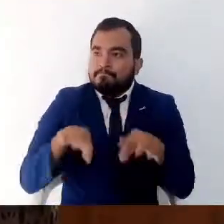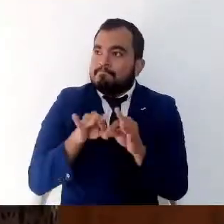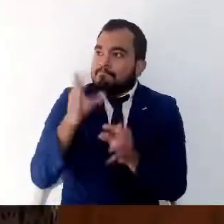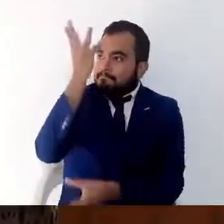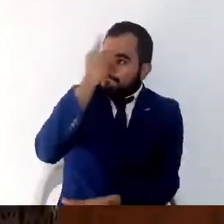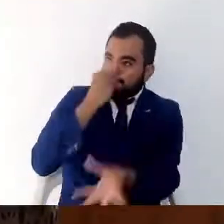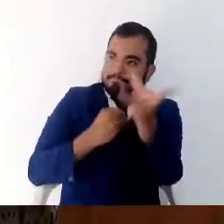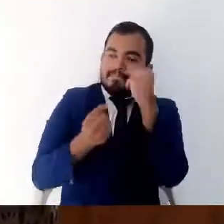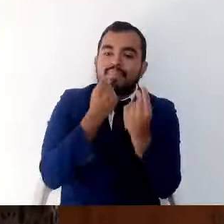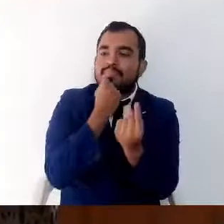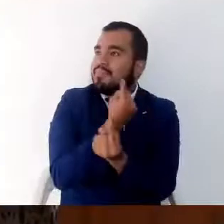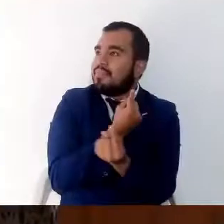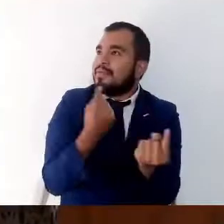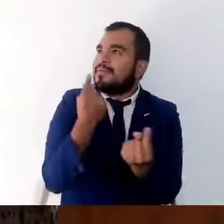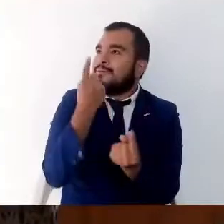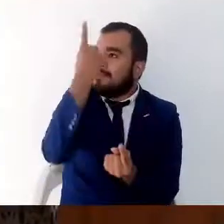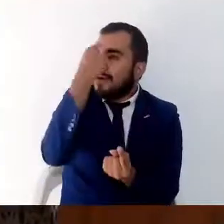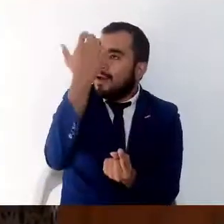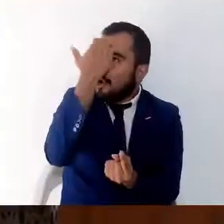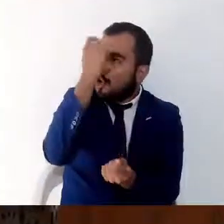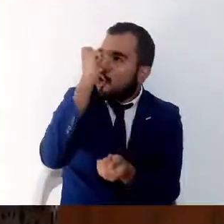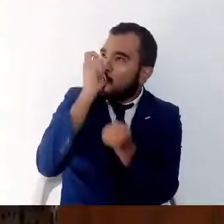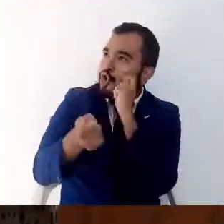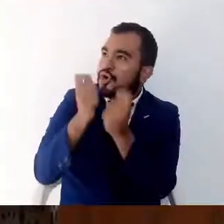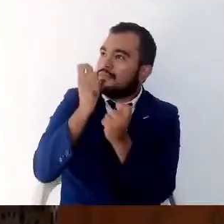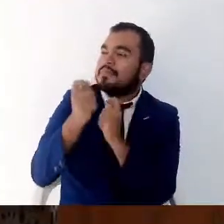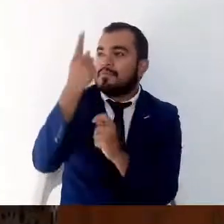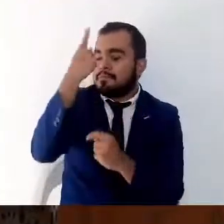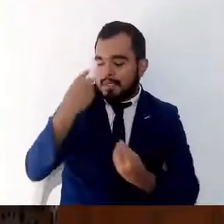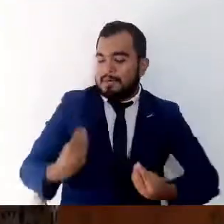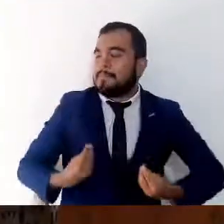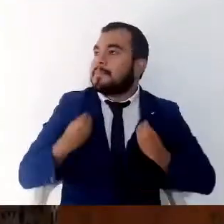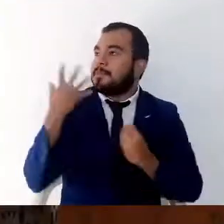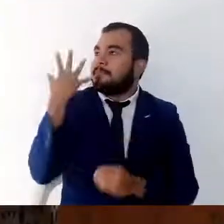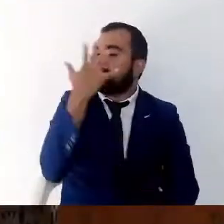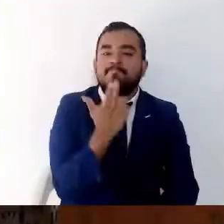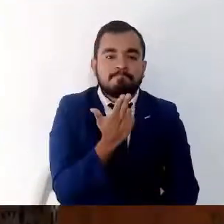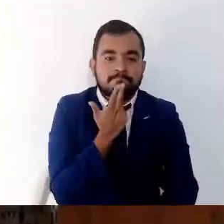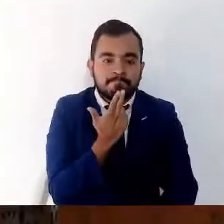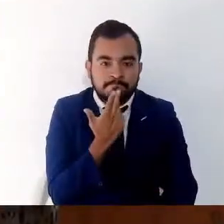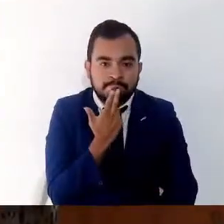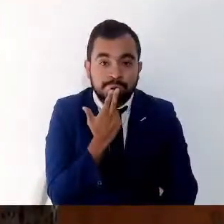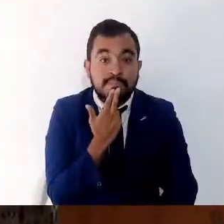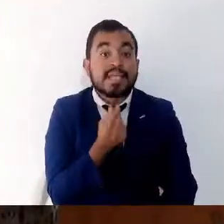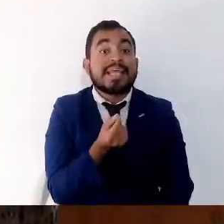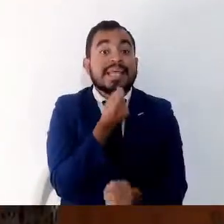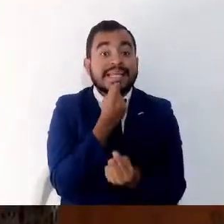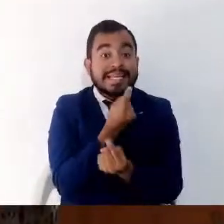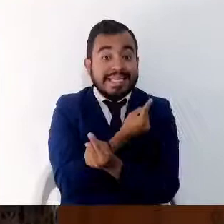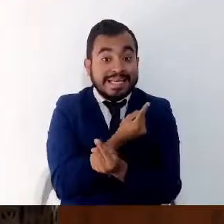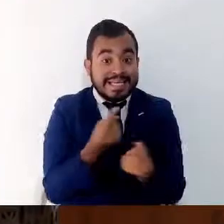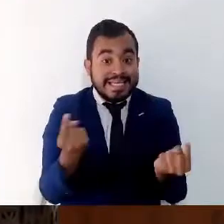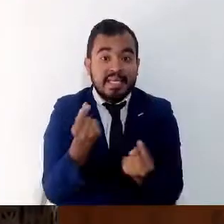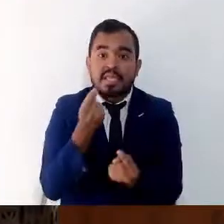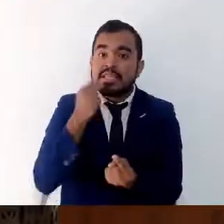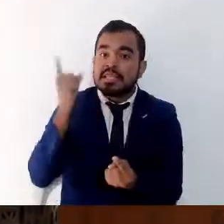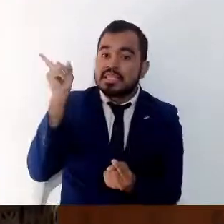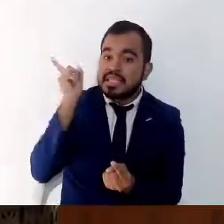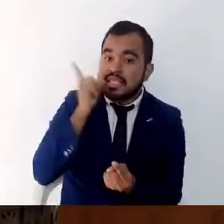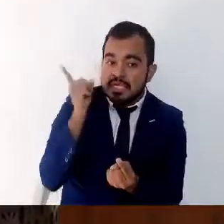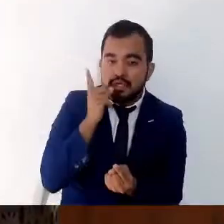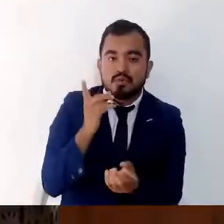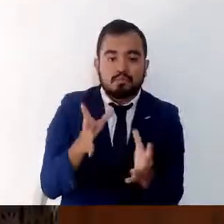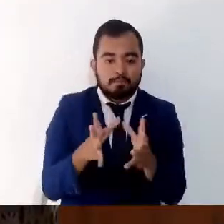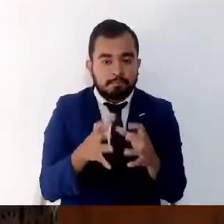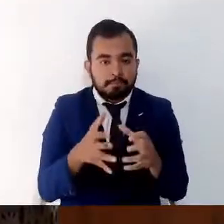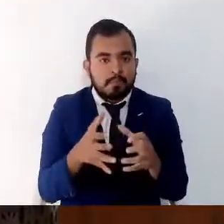conocimientos útiles para su vida. Considerando que las niñas y los niños son seres integrales y que en sus primeros años de